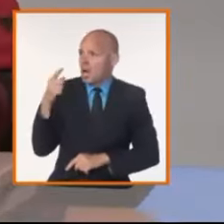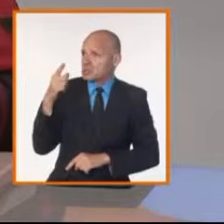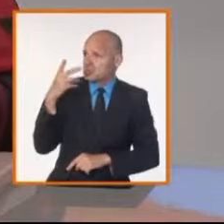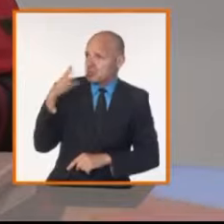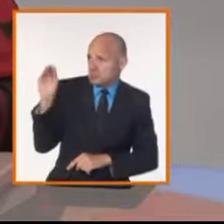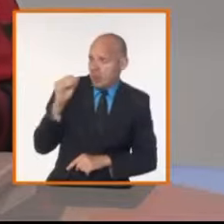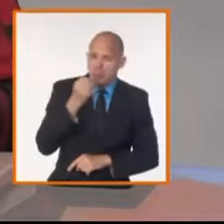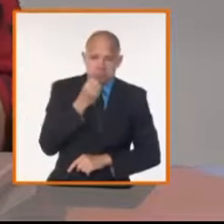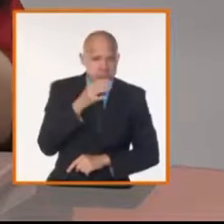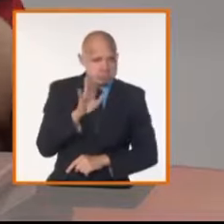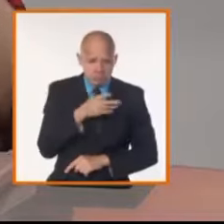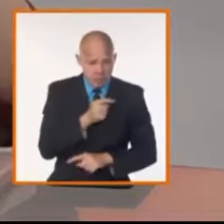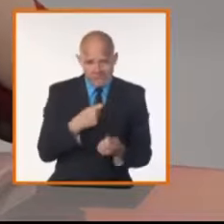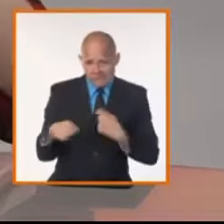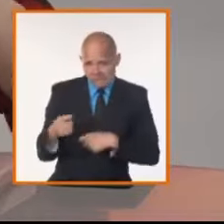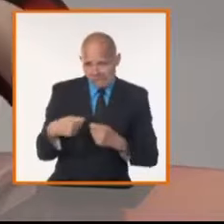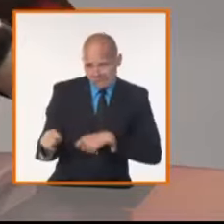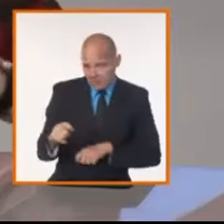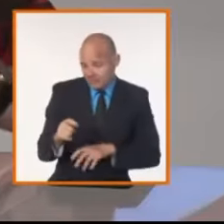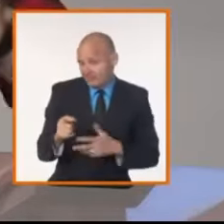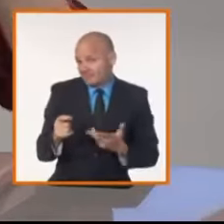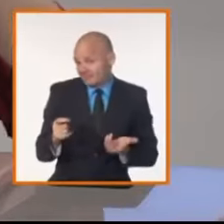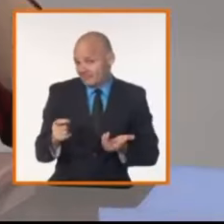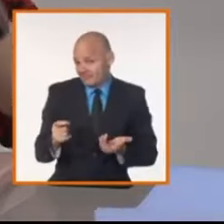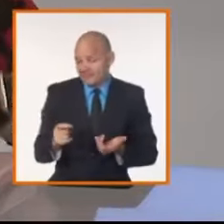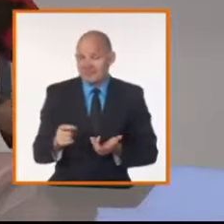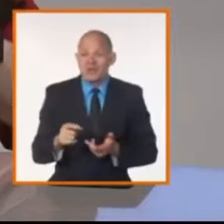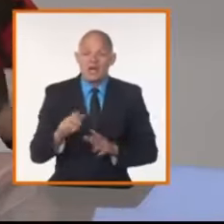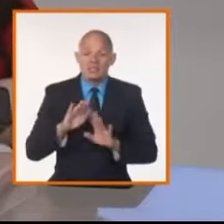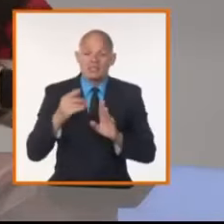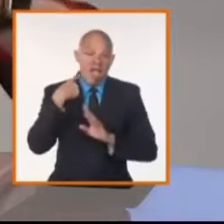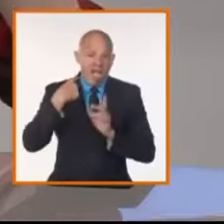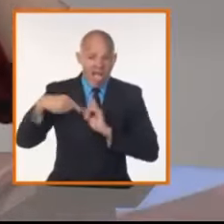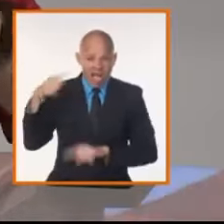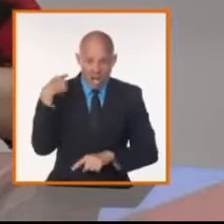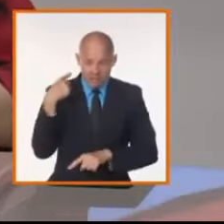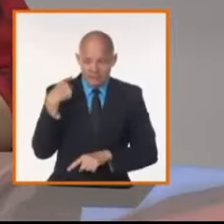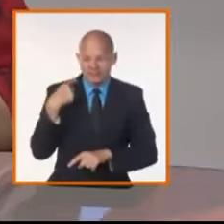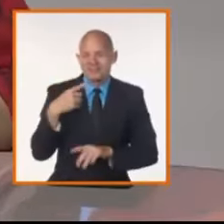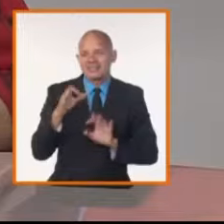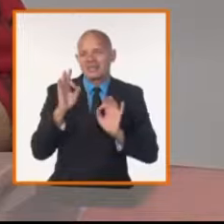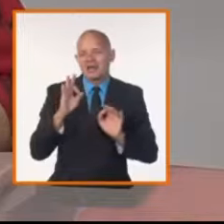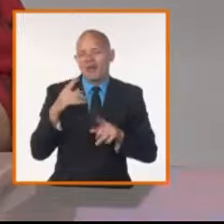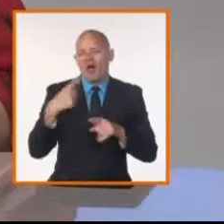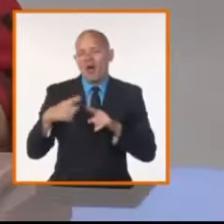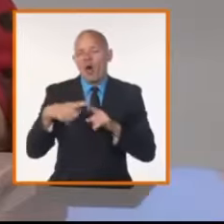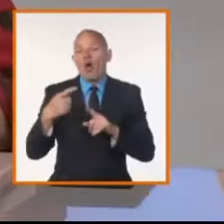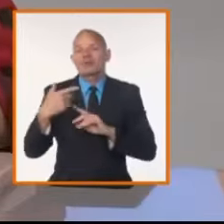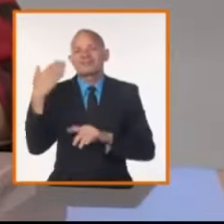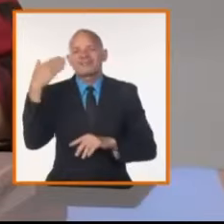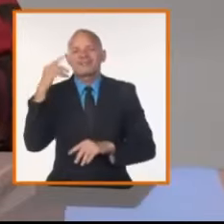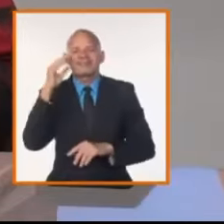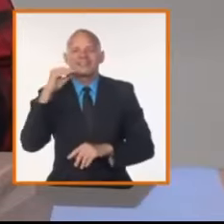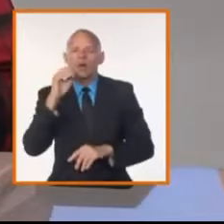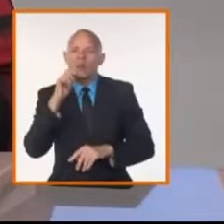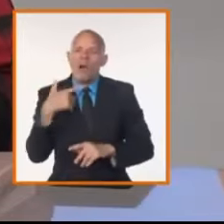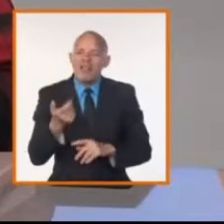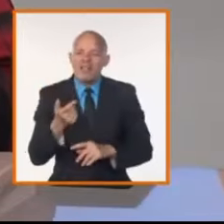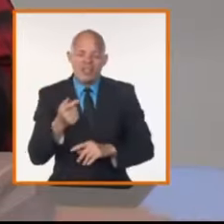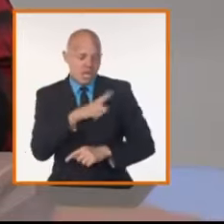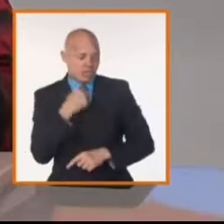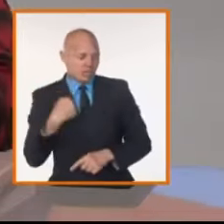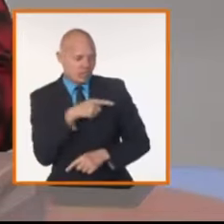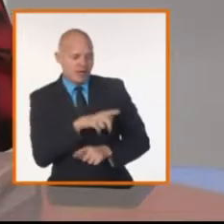Rusia superó Arabia saud udita y se convirtió en el principal proveedor de petróleo crudo de China que